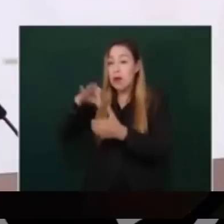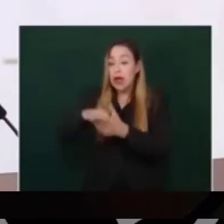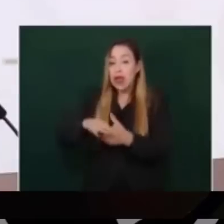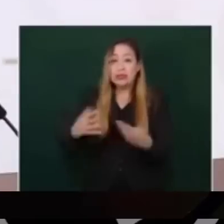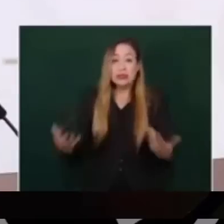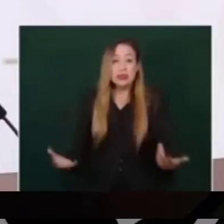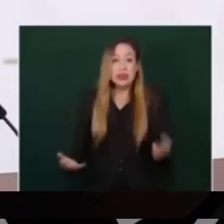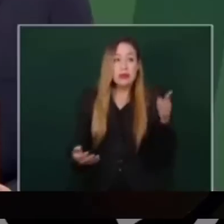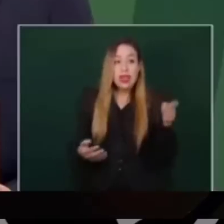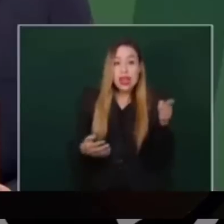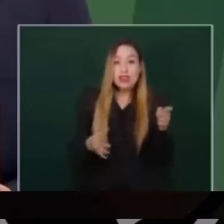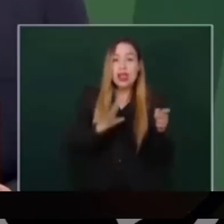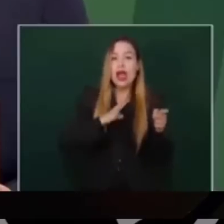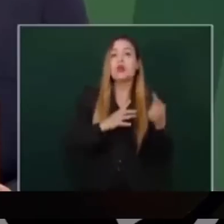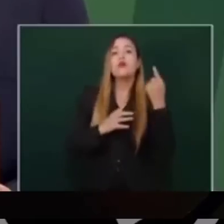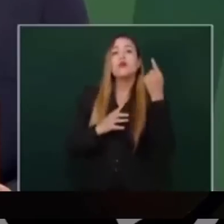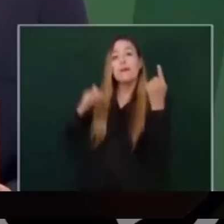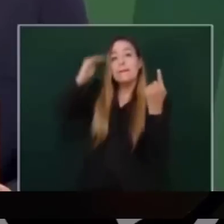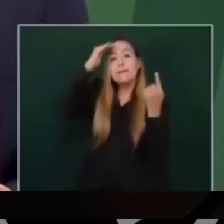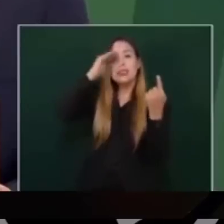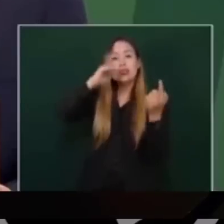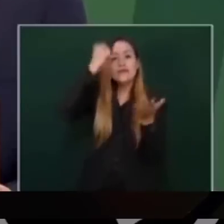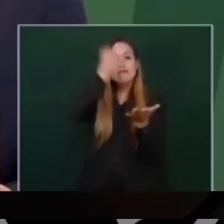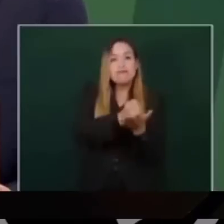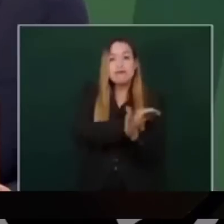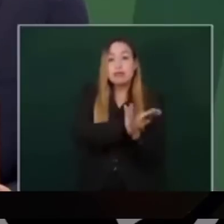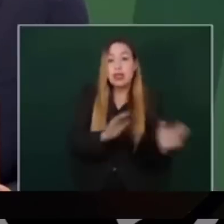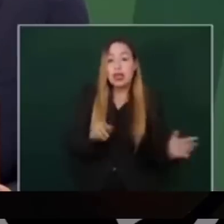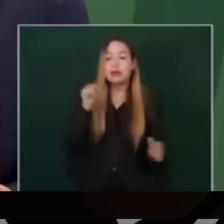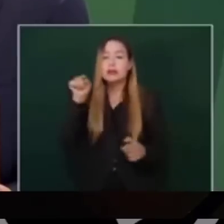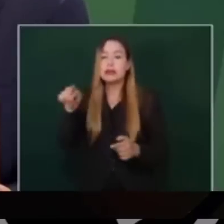y en la democracia es pluralidad, aunque